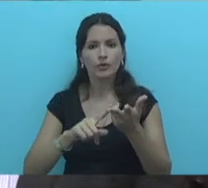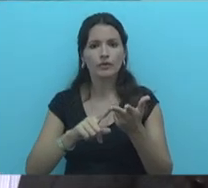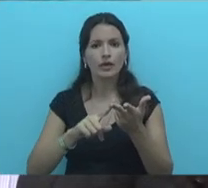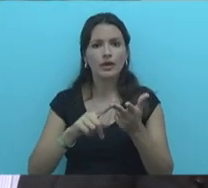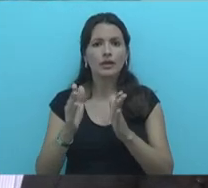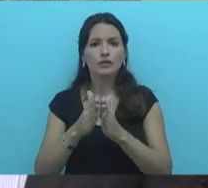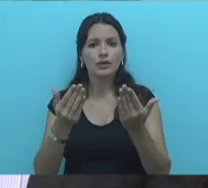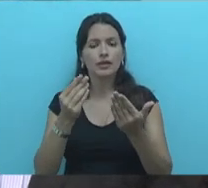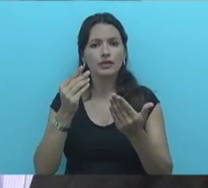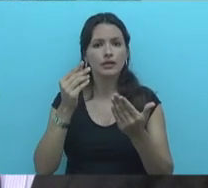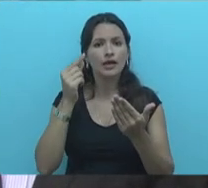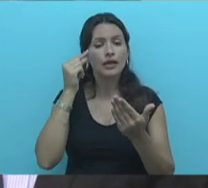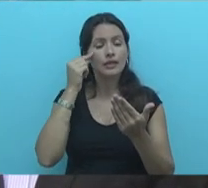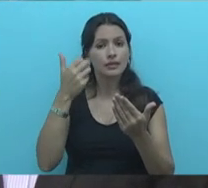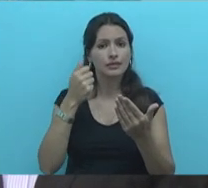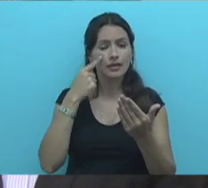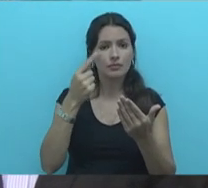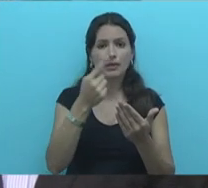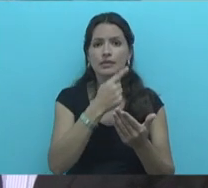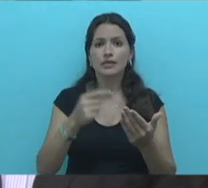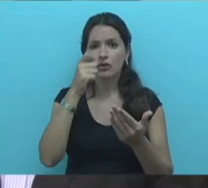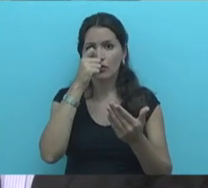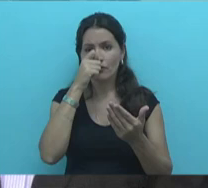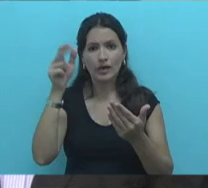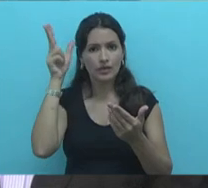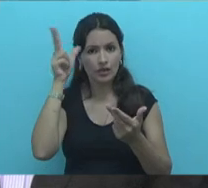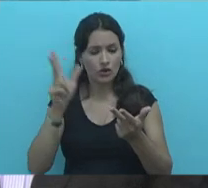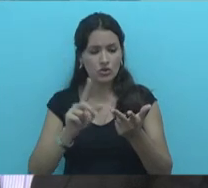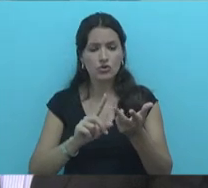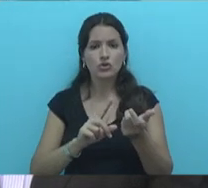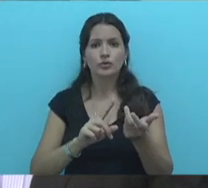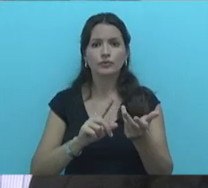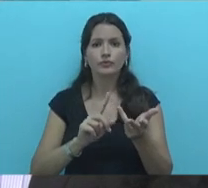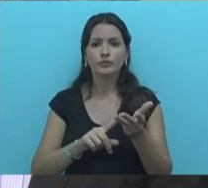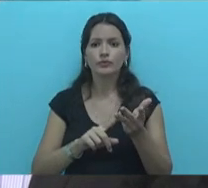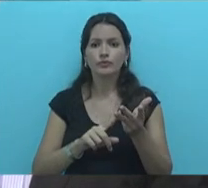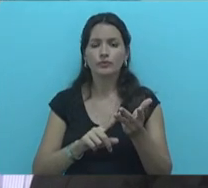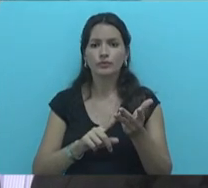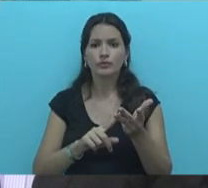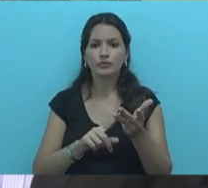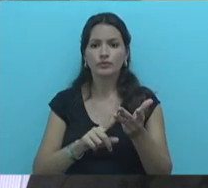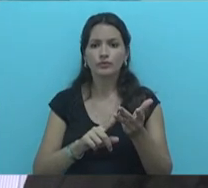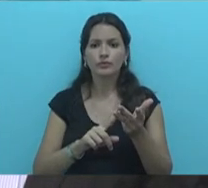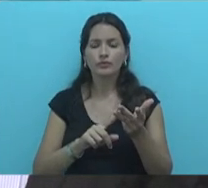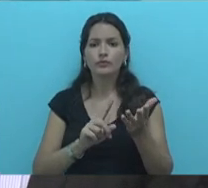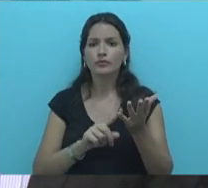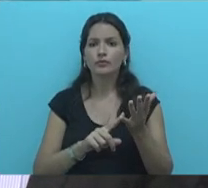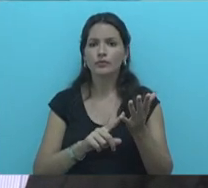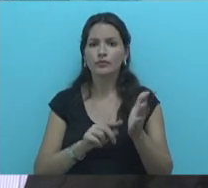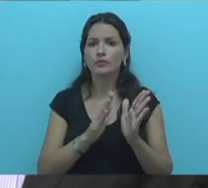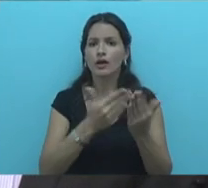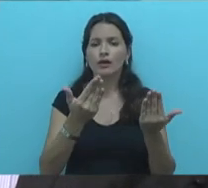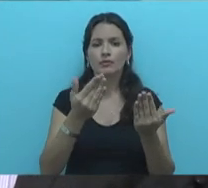Pieroni, al expediente 36.198 de la diputada Silvia Simoncini y